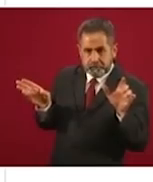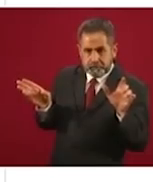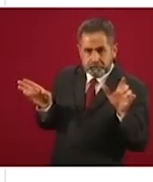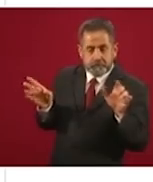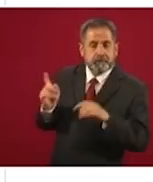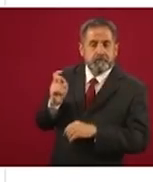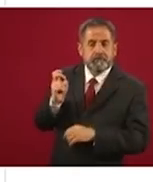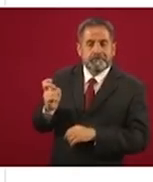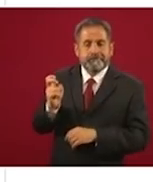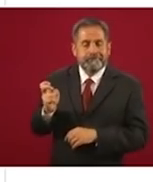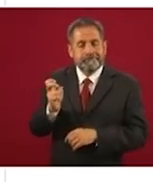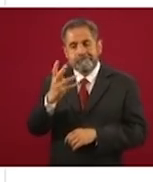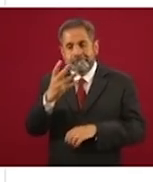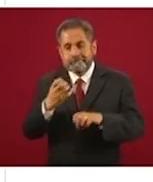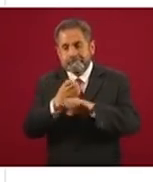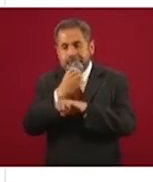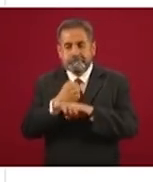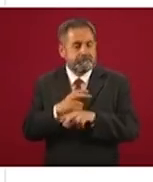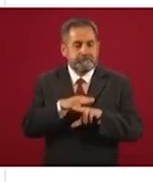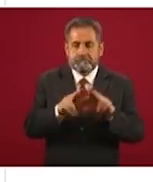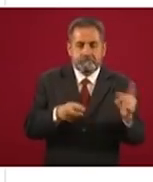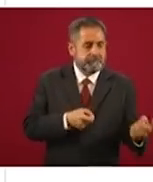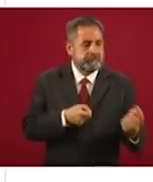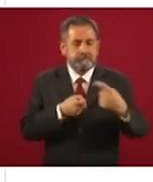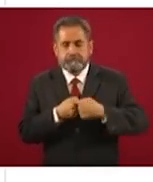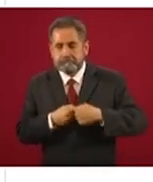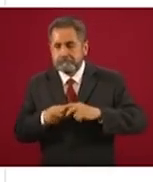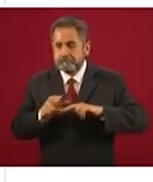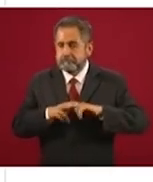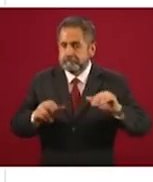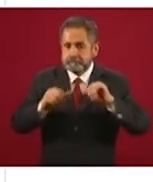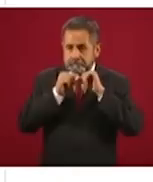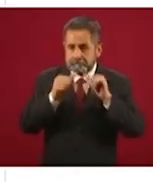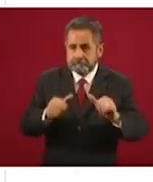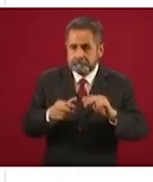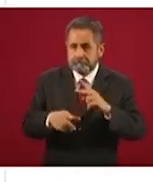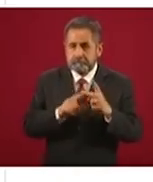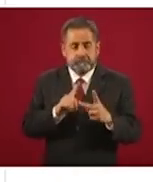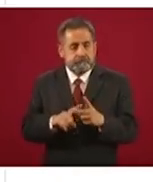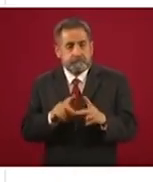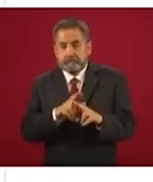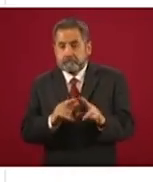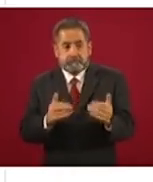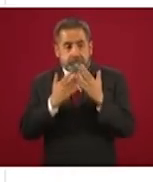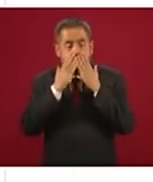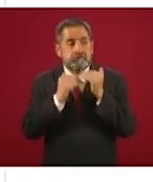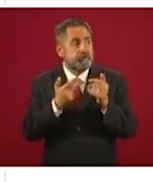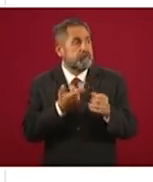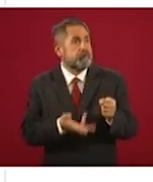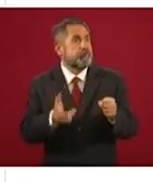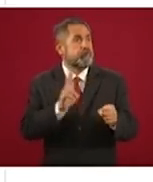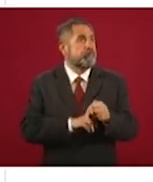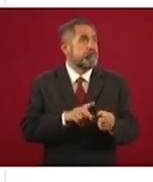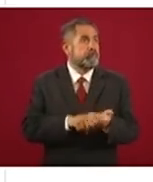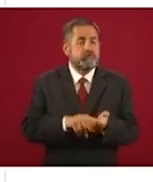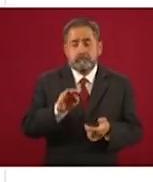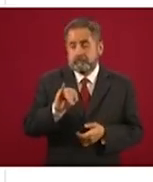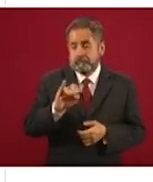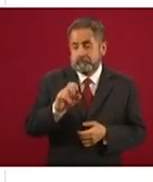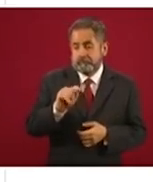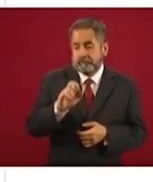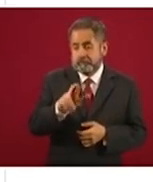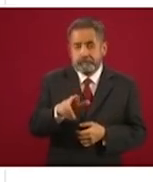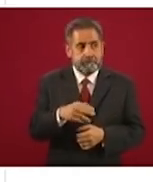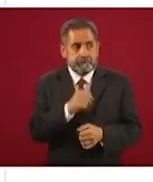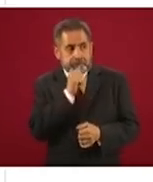columna, que ni se adhirieron al Instituto de Salud para el Bienestar, ni tienen instalaciones de IMSS Bienestar por